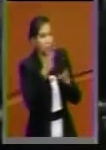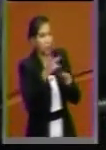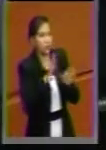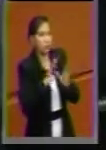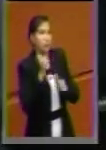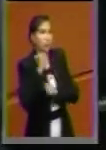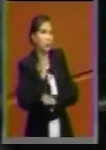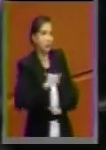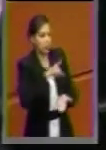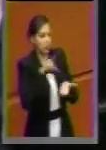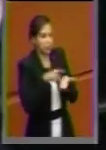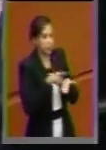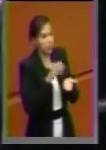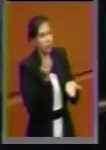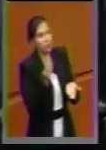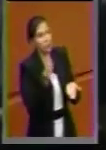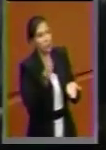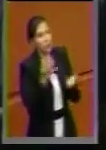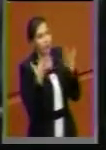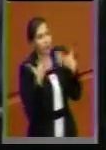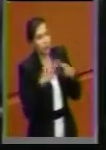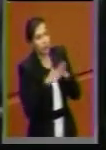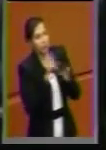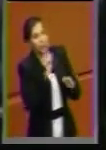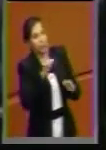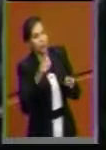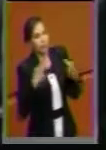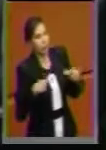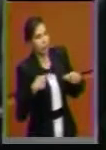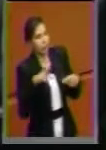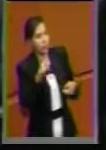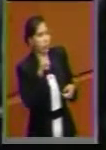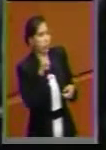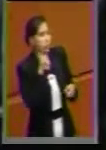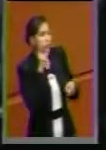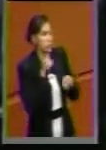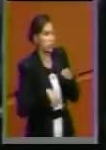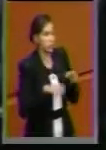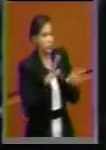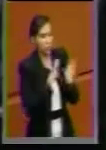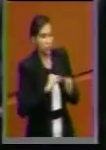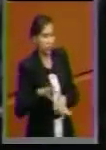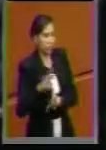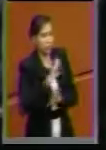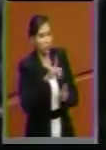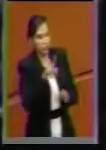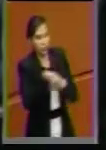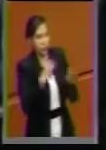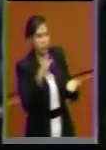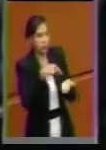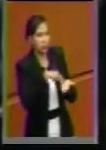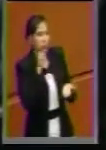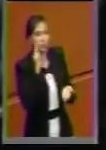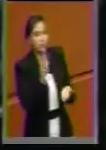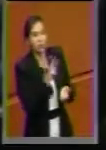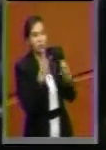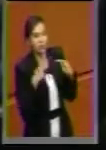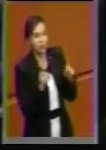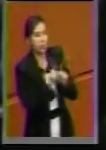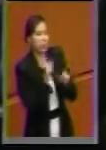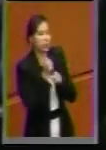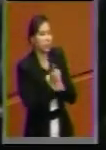quítense la investidura si son diseñadores el fuero párense y junto a la víctima